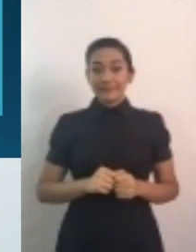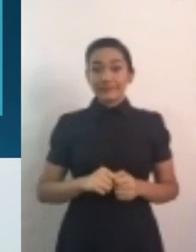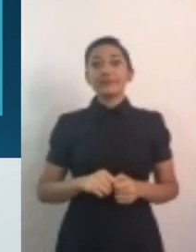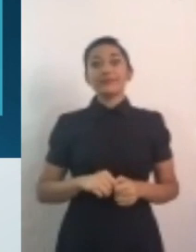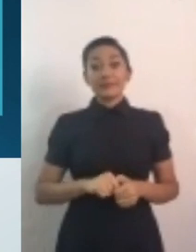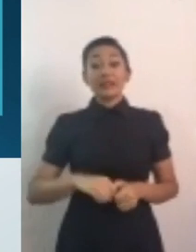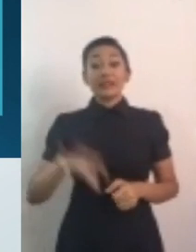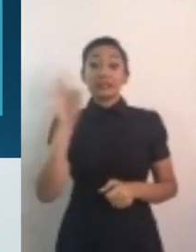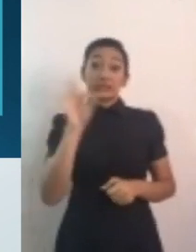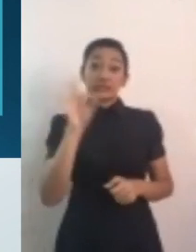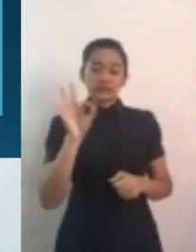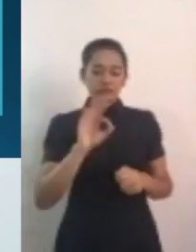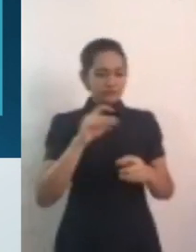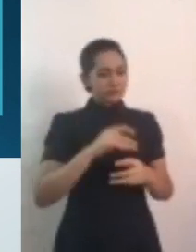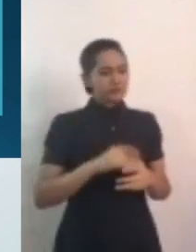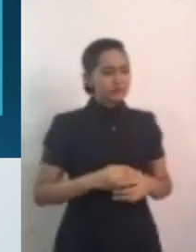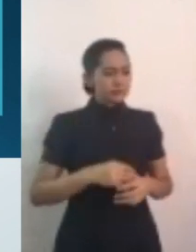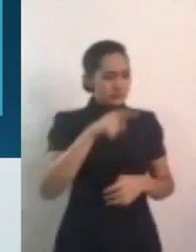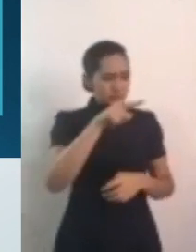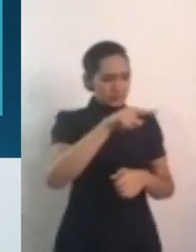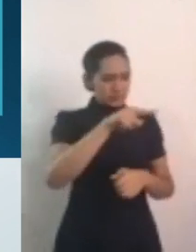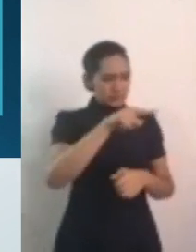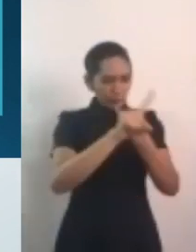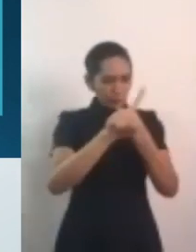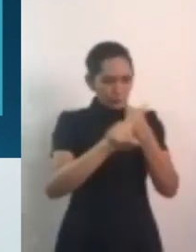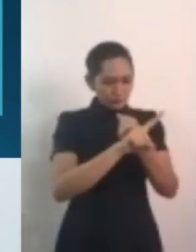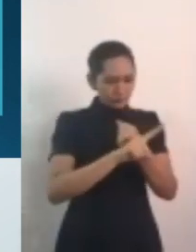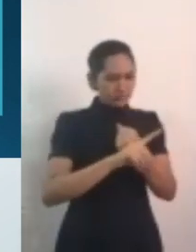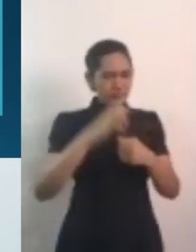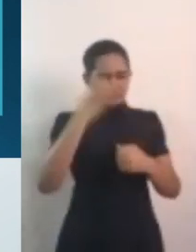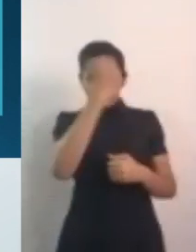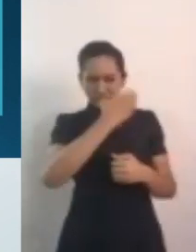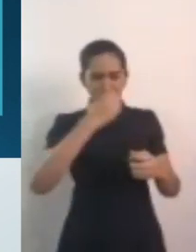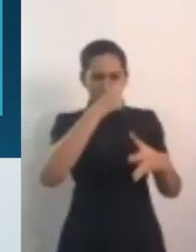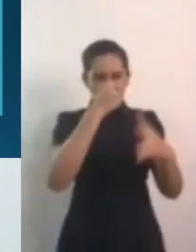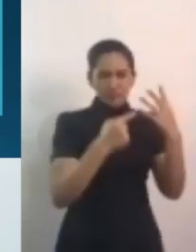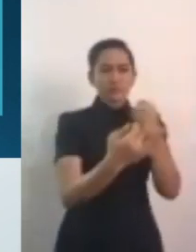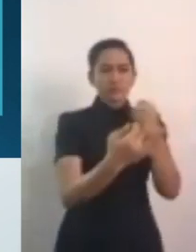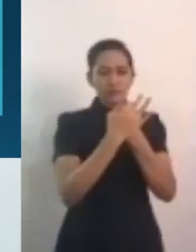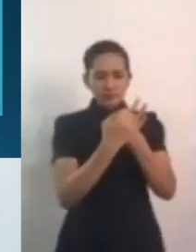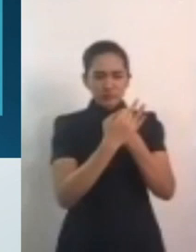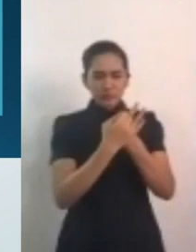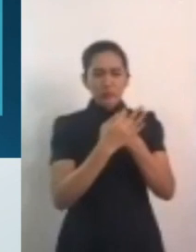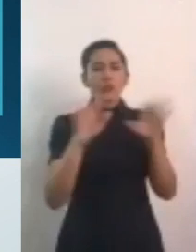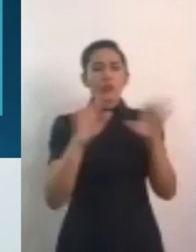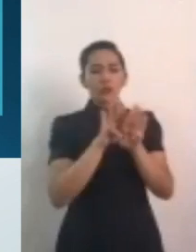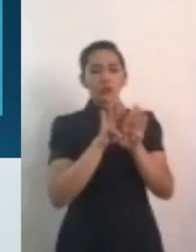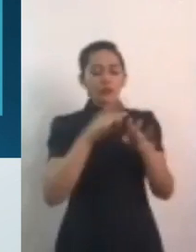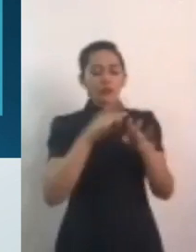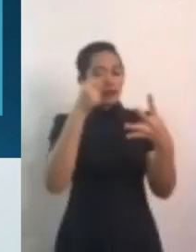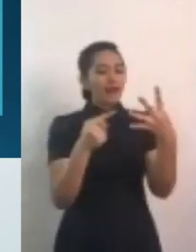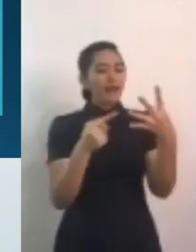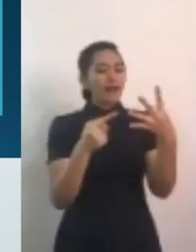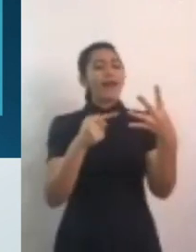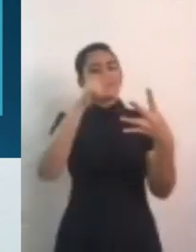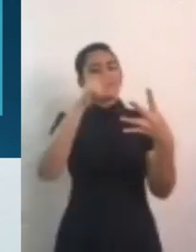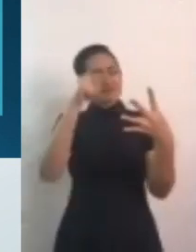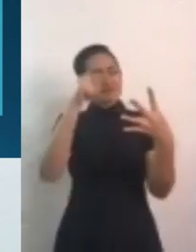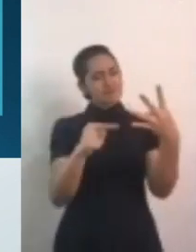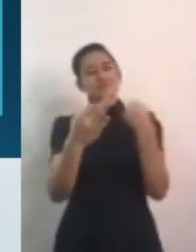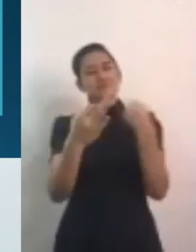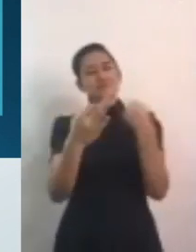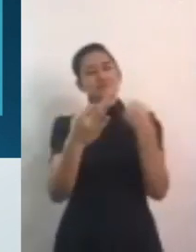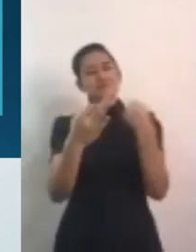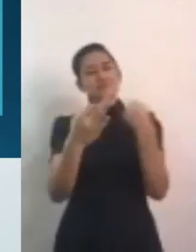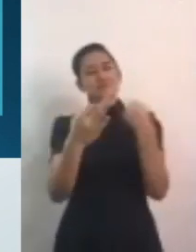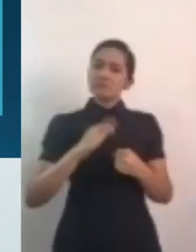estrategias funcionales y esto reduce el estrés, el agotamiento y la recuperación. Y si vamos a los cuadros